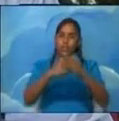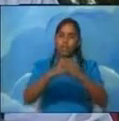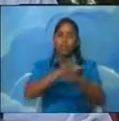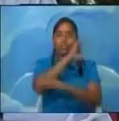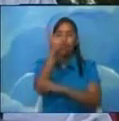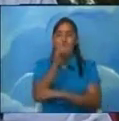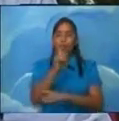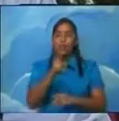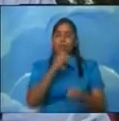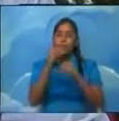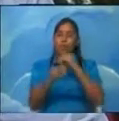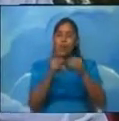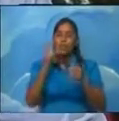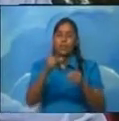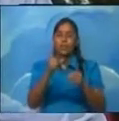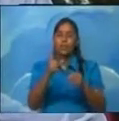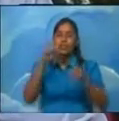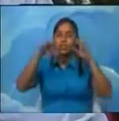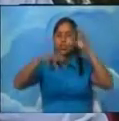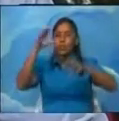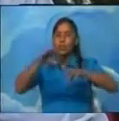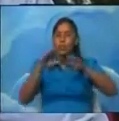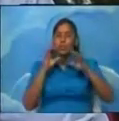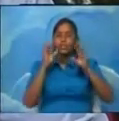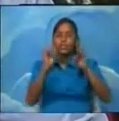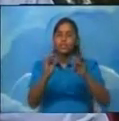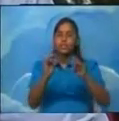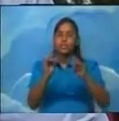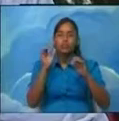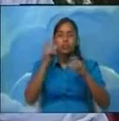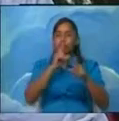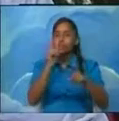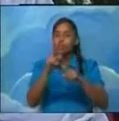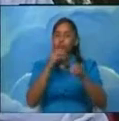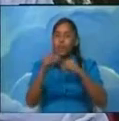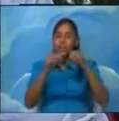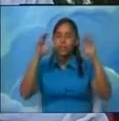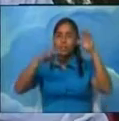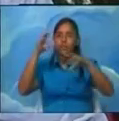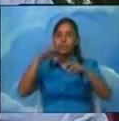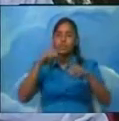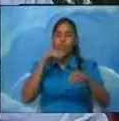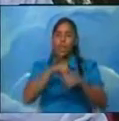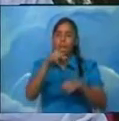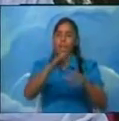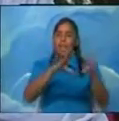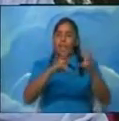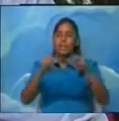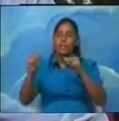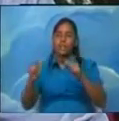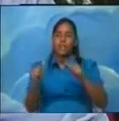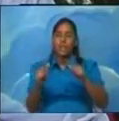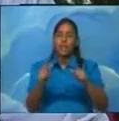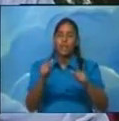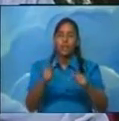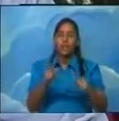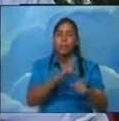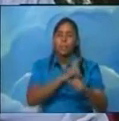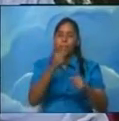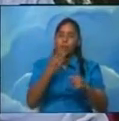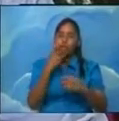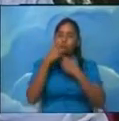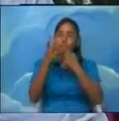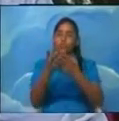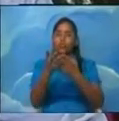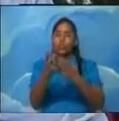no haya lluvia ni no haya lluvia en la tierra de su fruto,